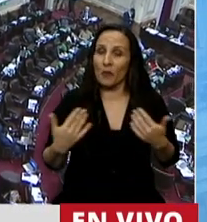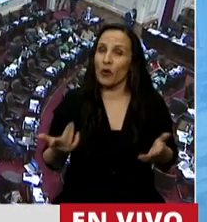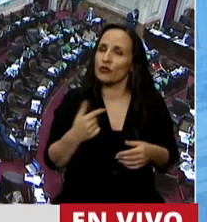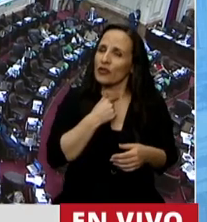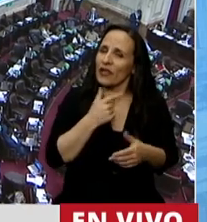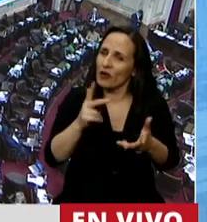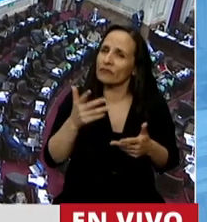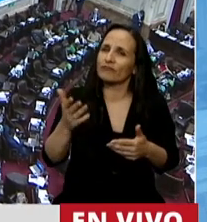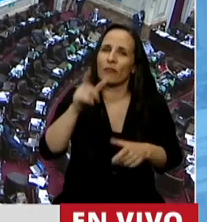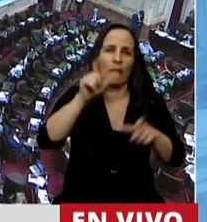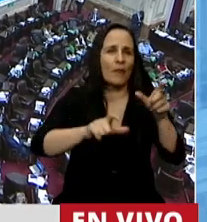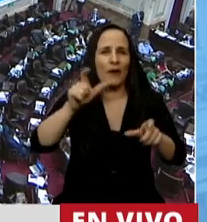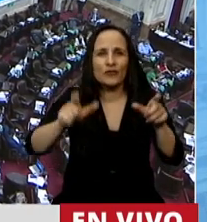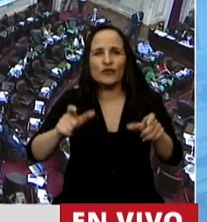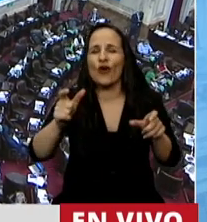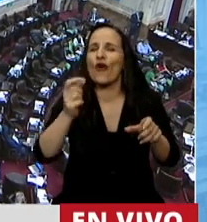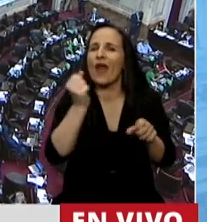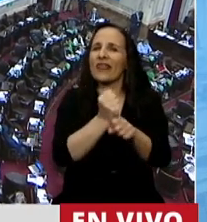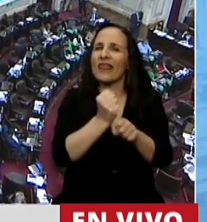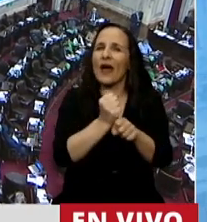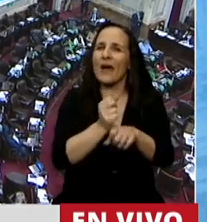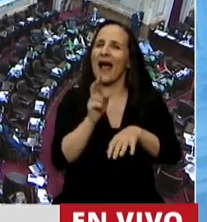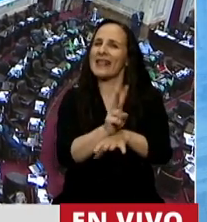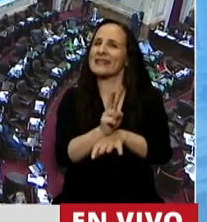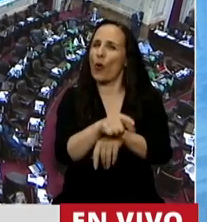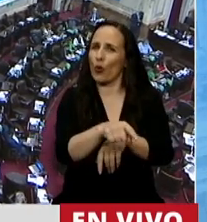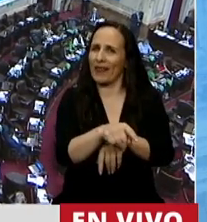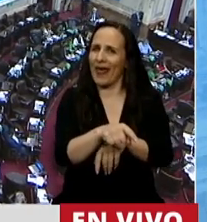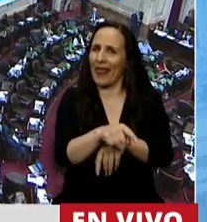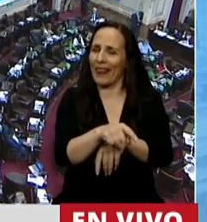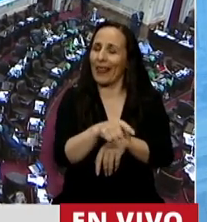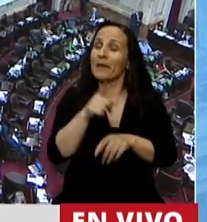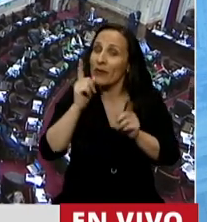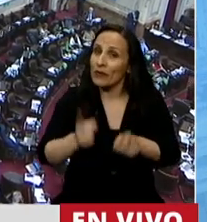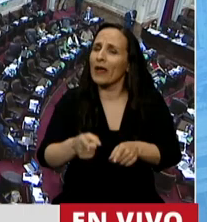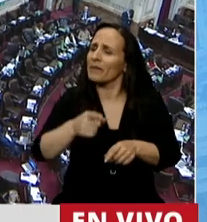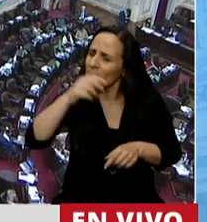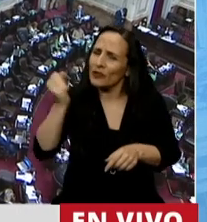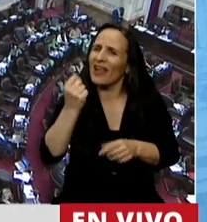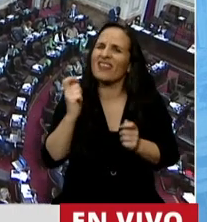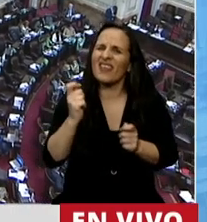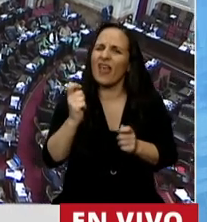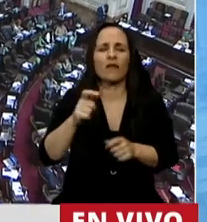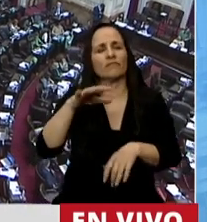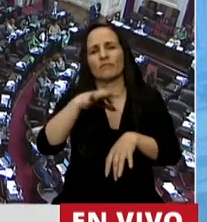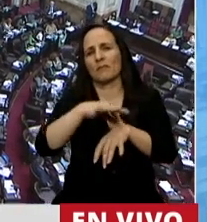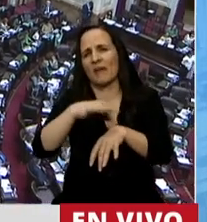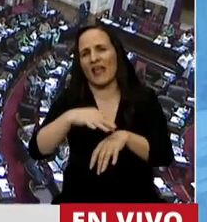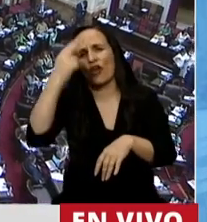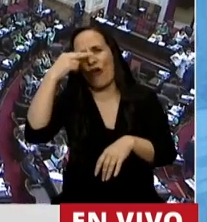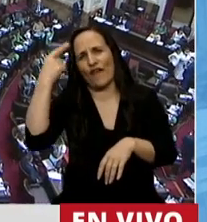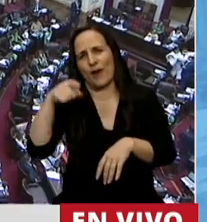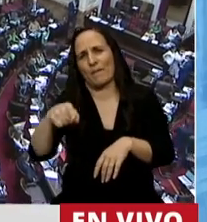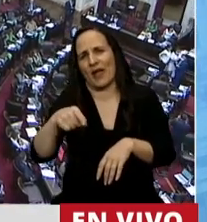que hicieron los trabajadores de la seguridad, pero especialmente los trabajadores de la salud, los médicos y los